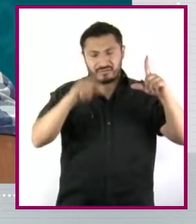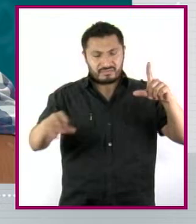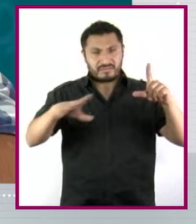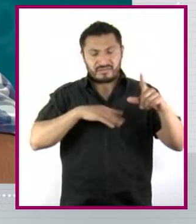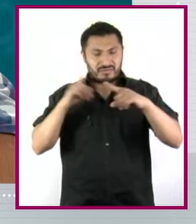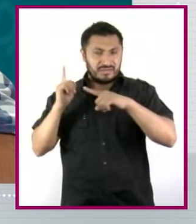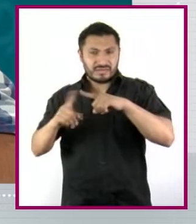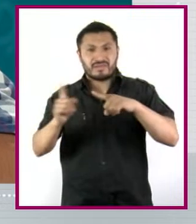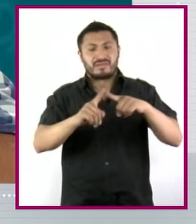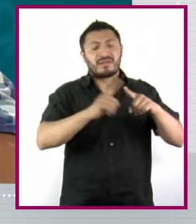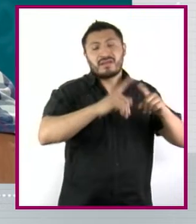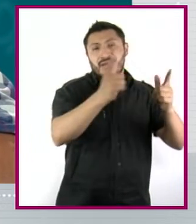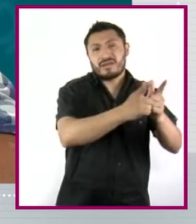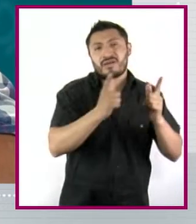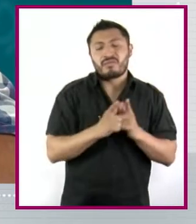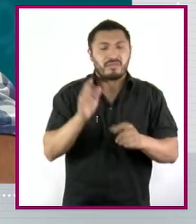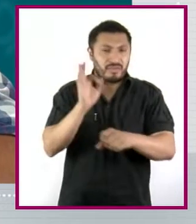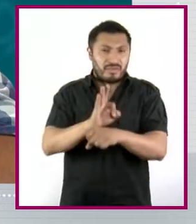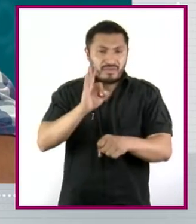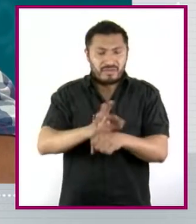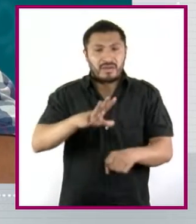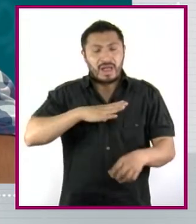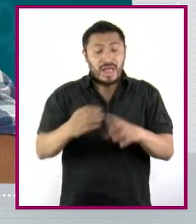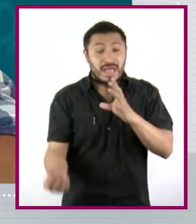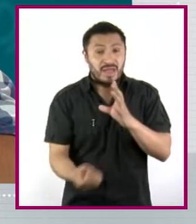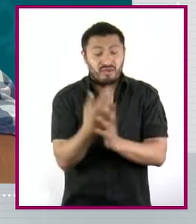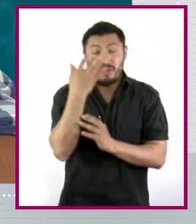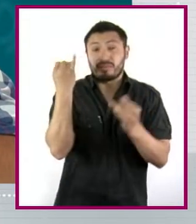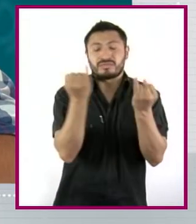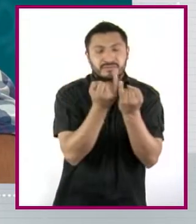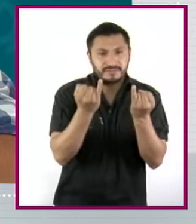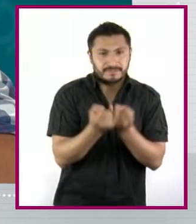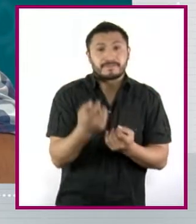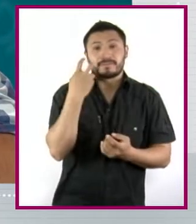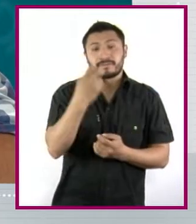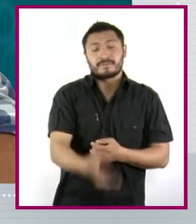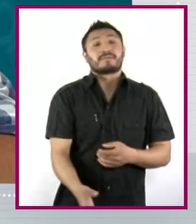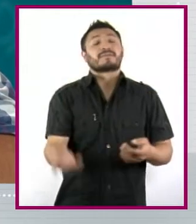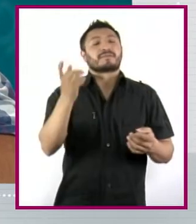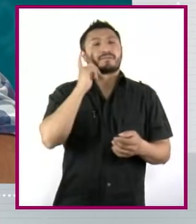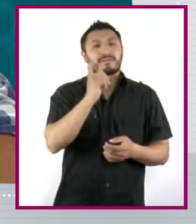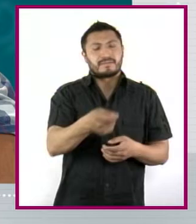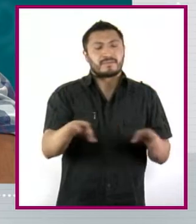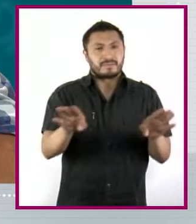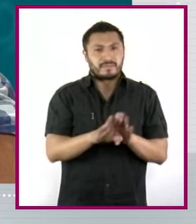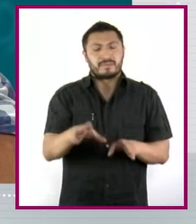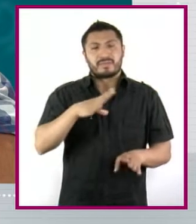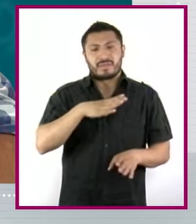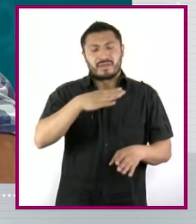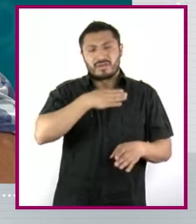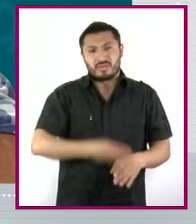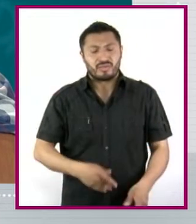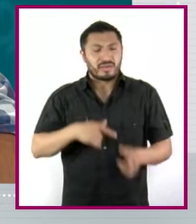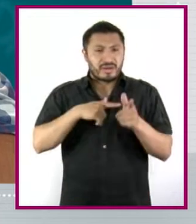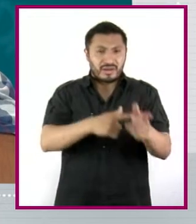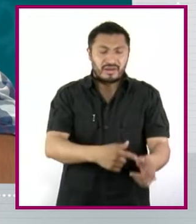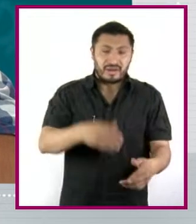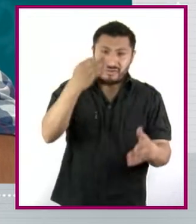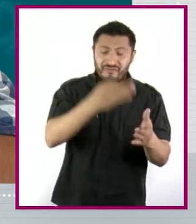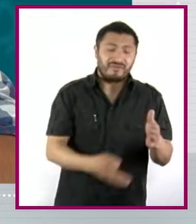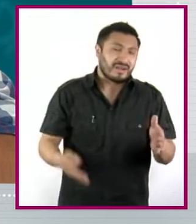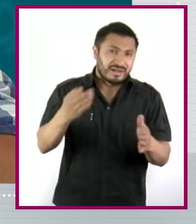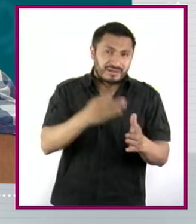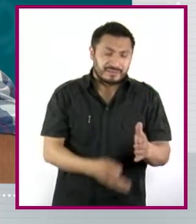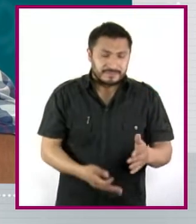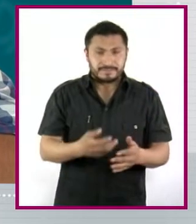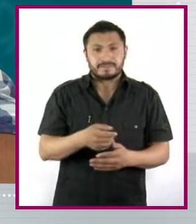diversos grupos de autodefensas y siguen surgiendo otros. Esta situación nos habla de que continúa la injusticia y la violencia en estos sectores de la sociedad.